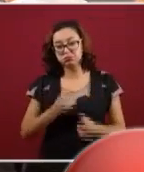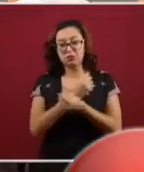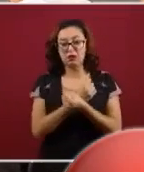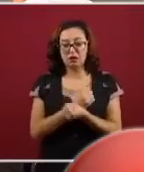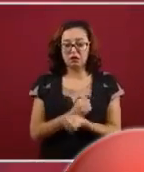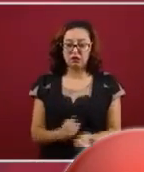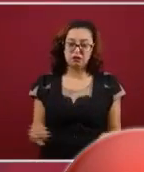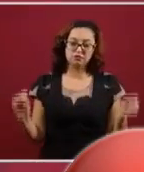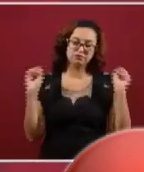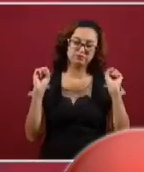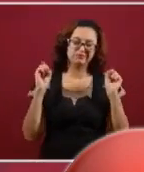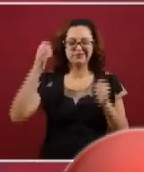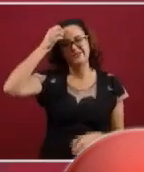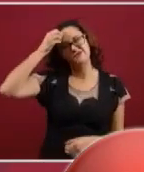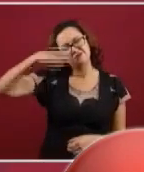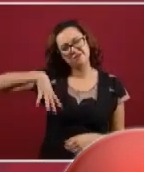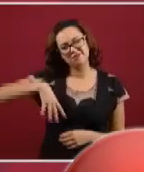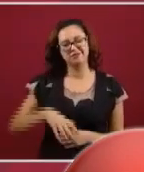da flojera.